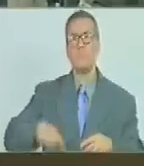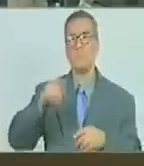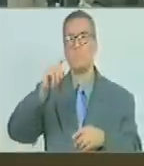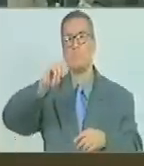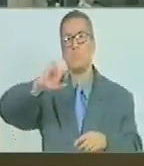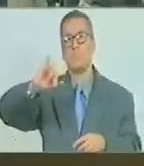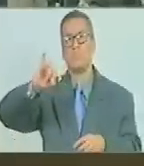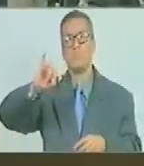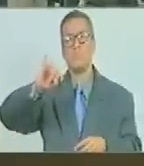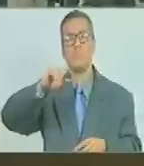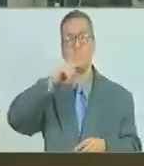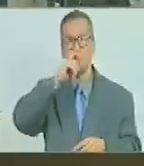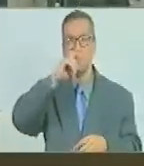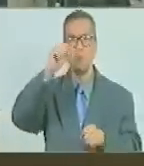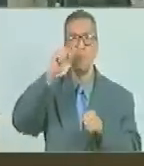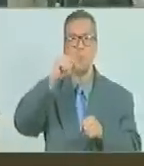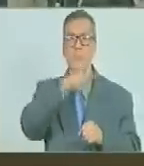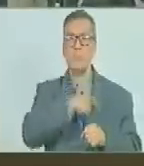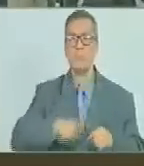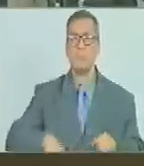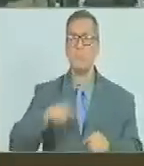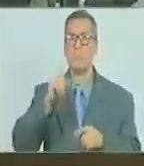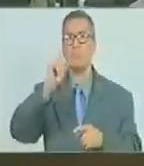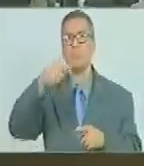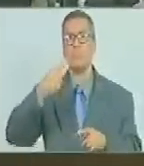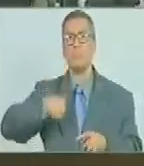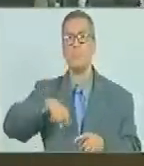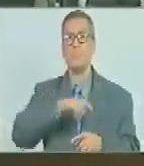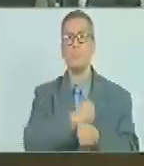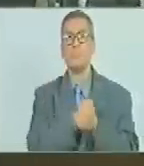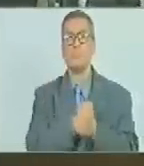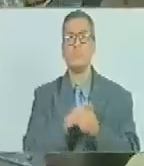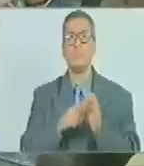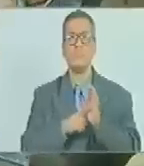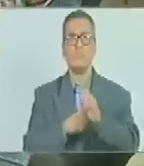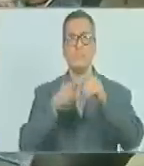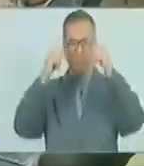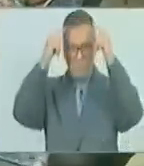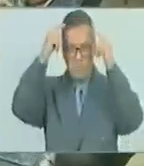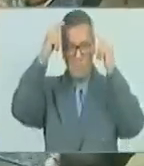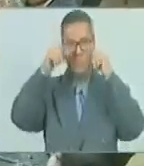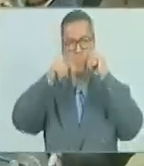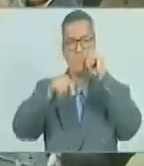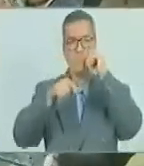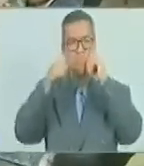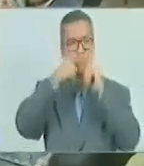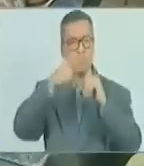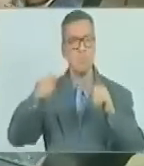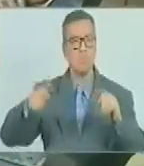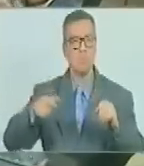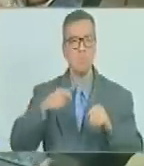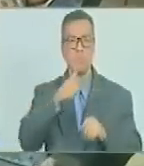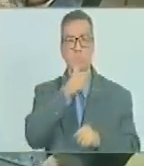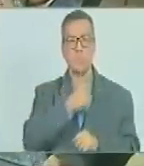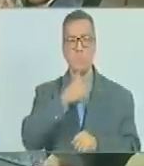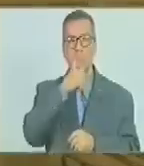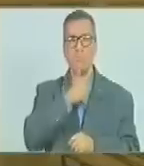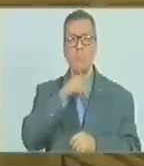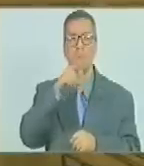Nicolás Maduro, pero además nuestro amado comandante Chávez, este pueblo ha